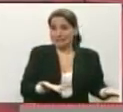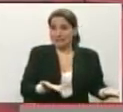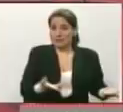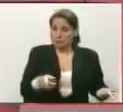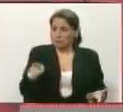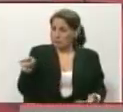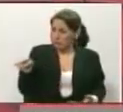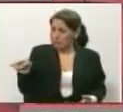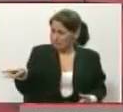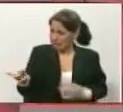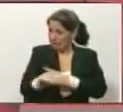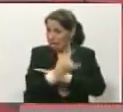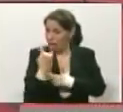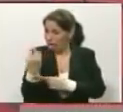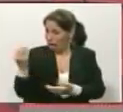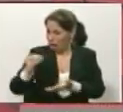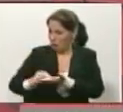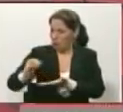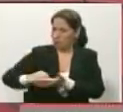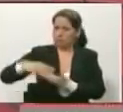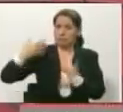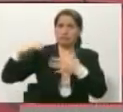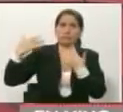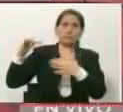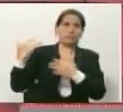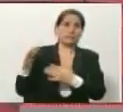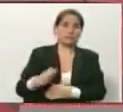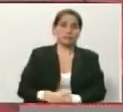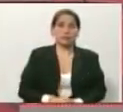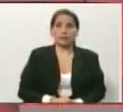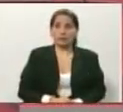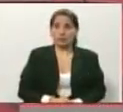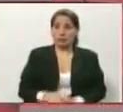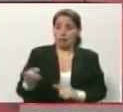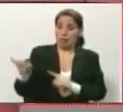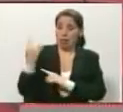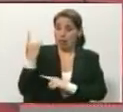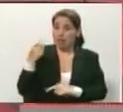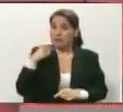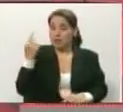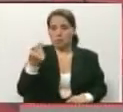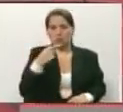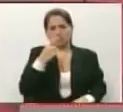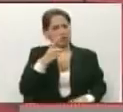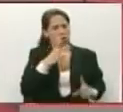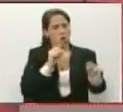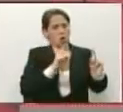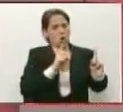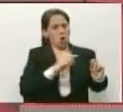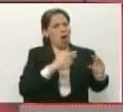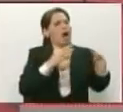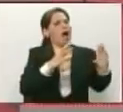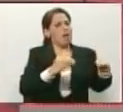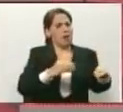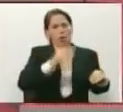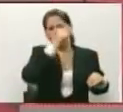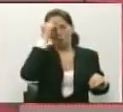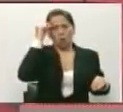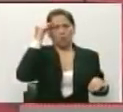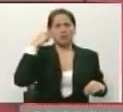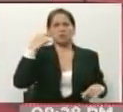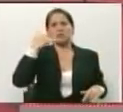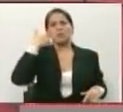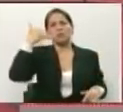dejar engañar una, otra y mil veces. Y después vienen con el cuento aquel, no, hablaron con Padrino, pero Padrino apagó el